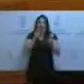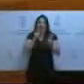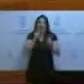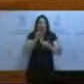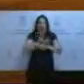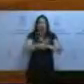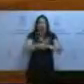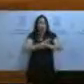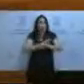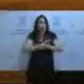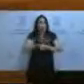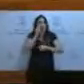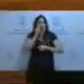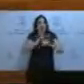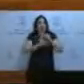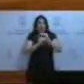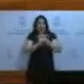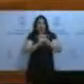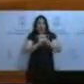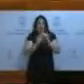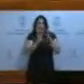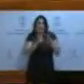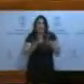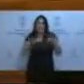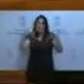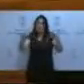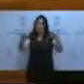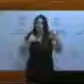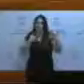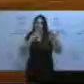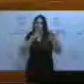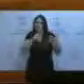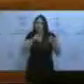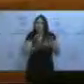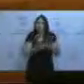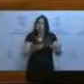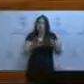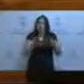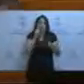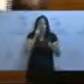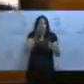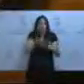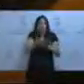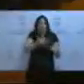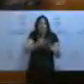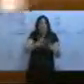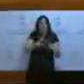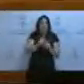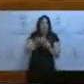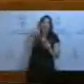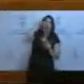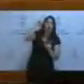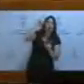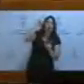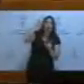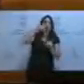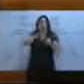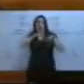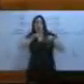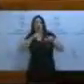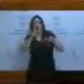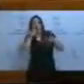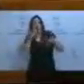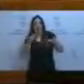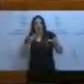repetía una frase que además yo también la conocía, que se dice en turismo. Decía, el turismo antes se mataba a cañonazos. Oiga, sol y playa, tiramos y a ver qué cogemos.